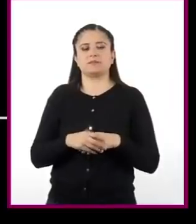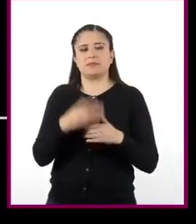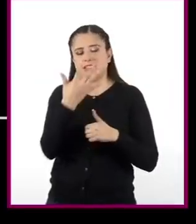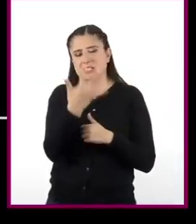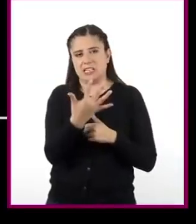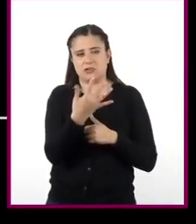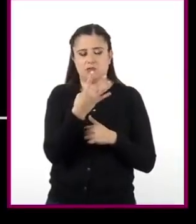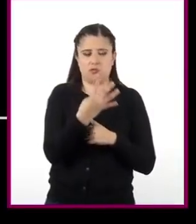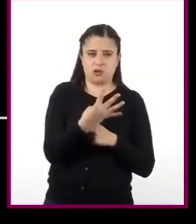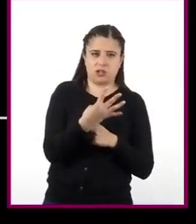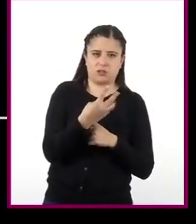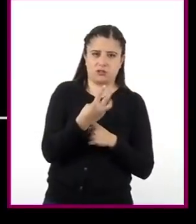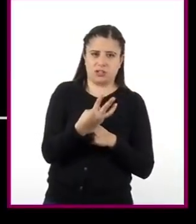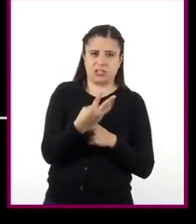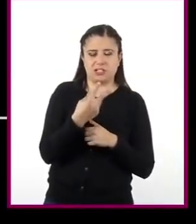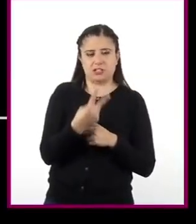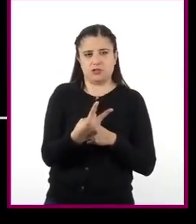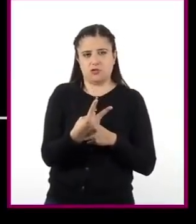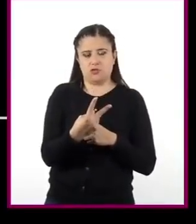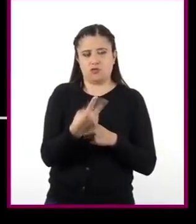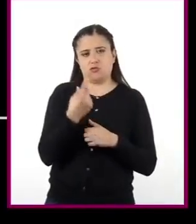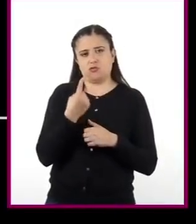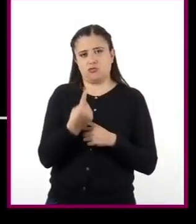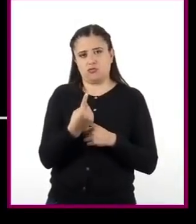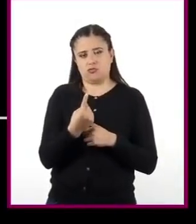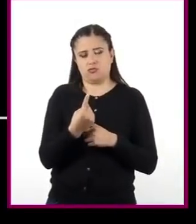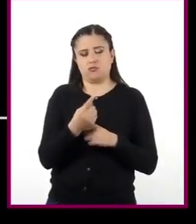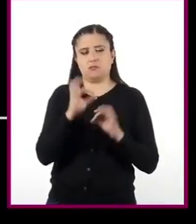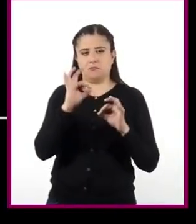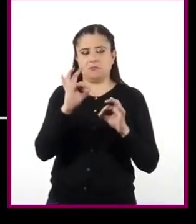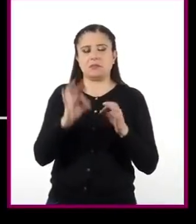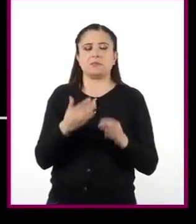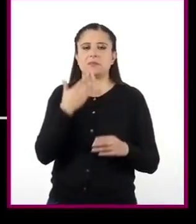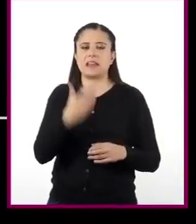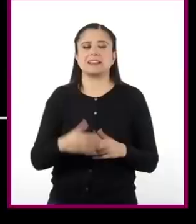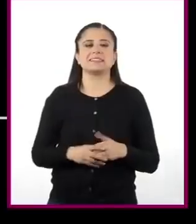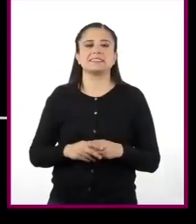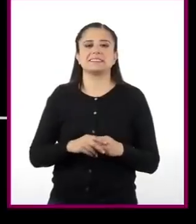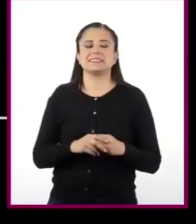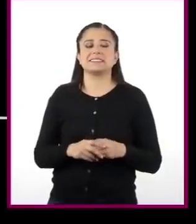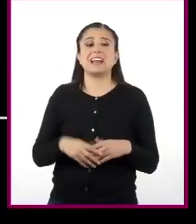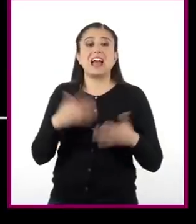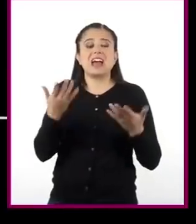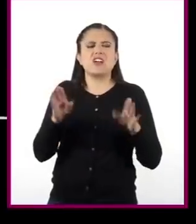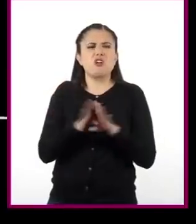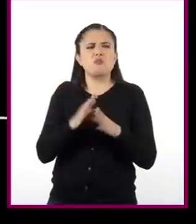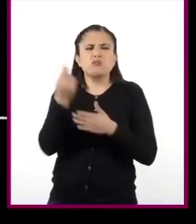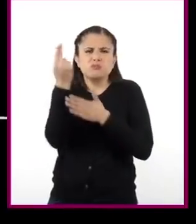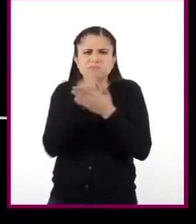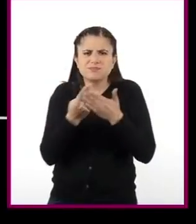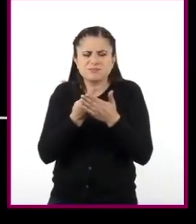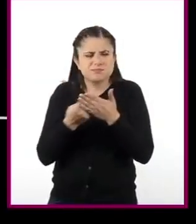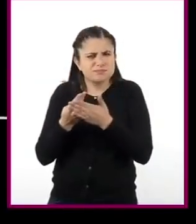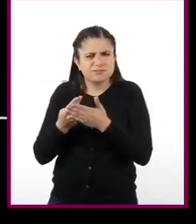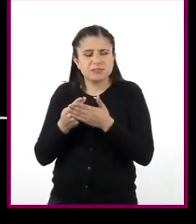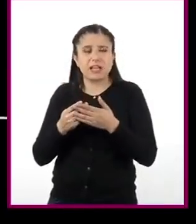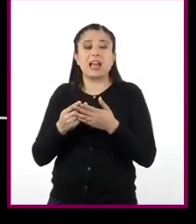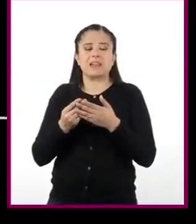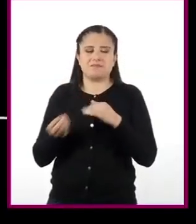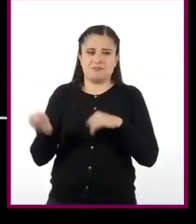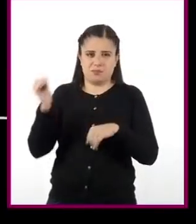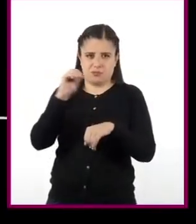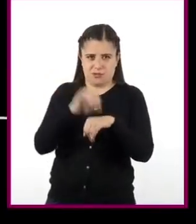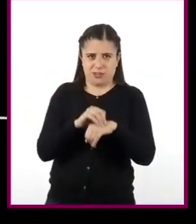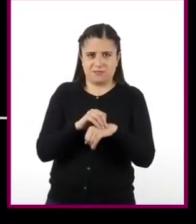5, 4, 3, 2, 1. Muy bien. Entonces, ¿cómo vamos a graficar esto? Vamos a poner